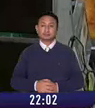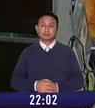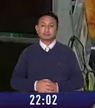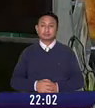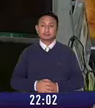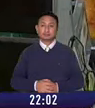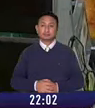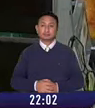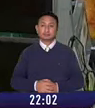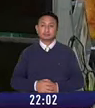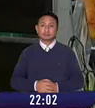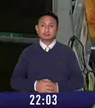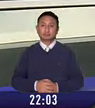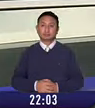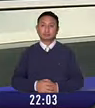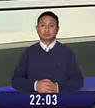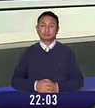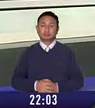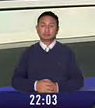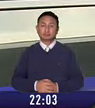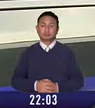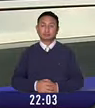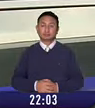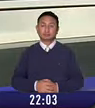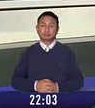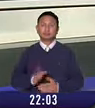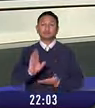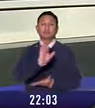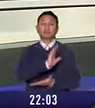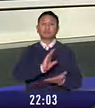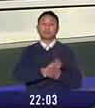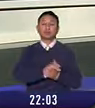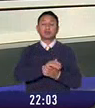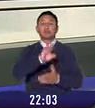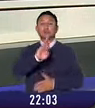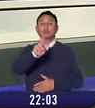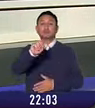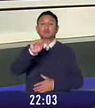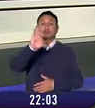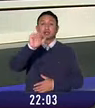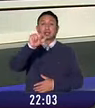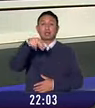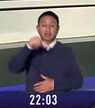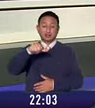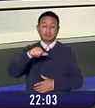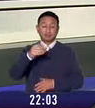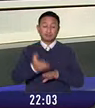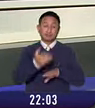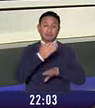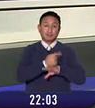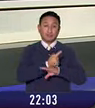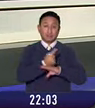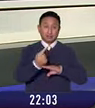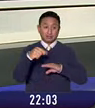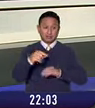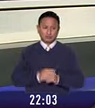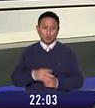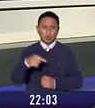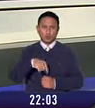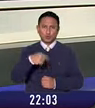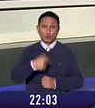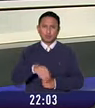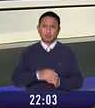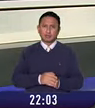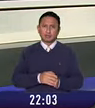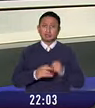Marilyn Jaramillo en el barrio la Bretaña al sur de Quito en las últimas semanas se ha registrado un preocupante